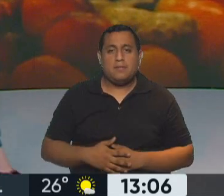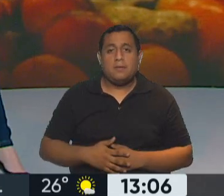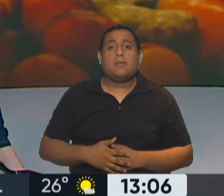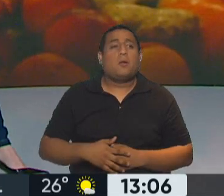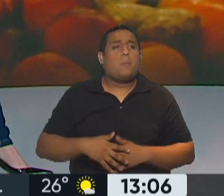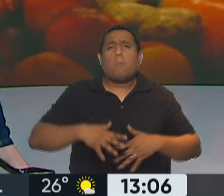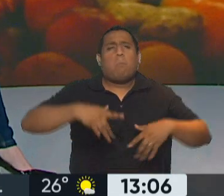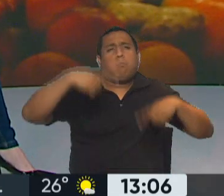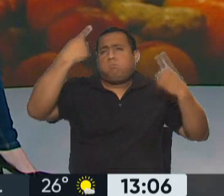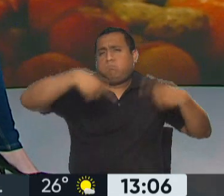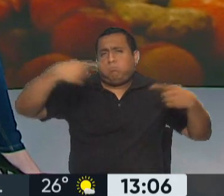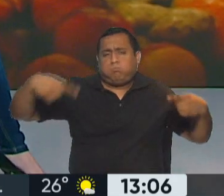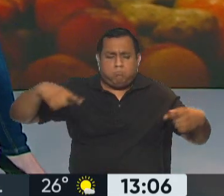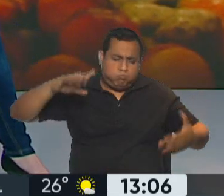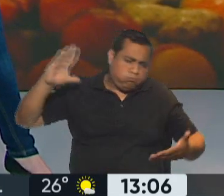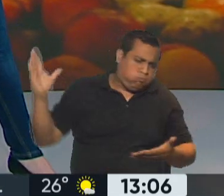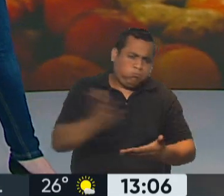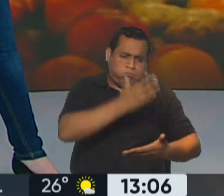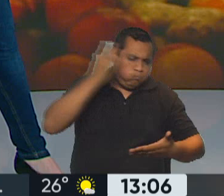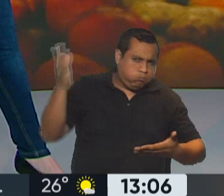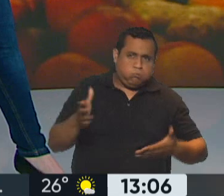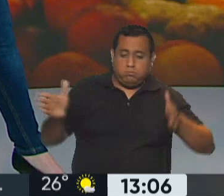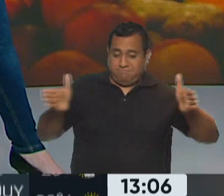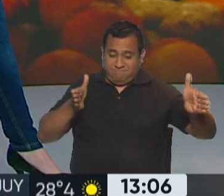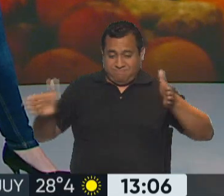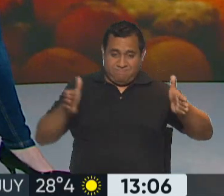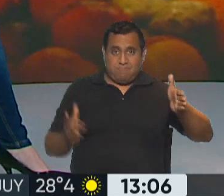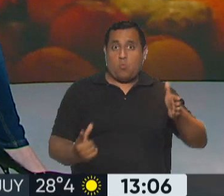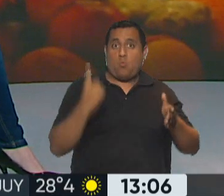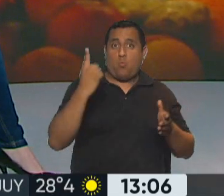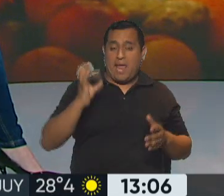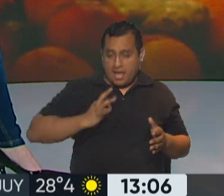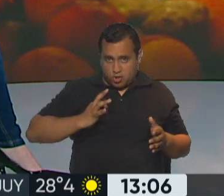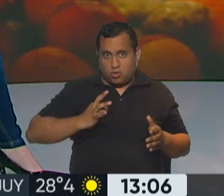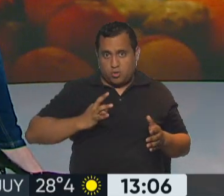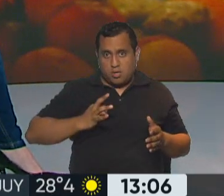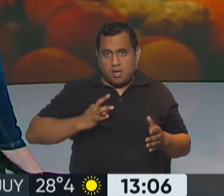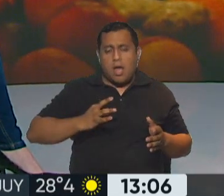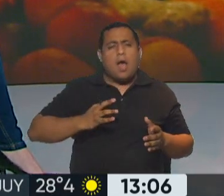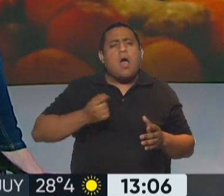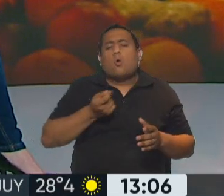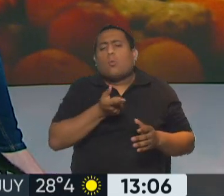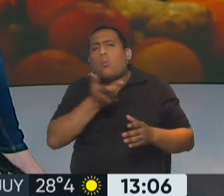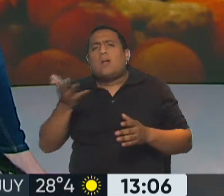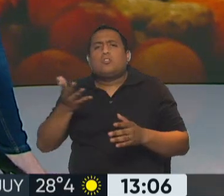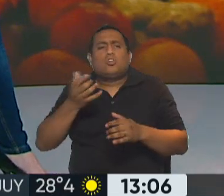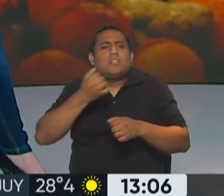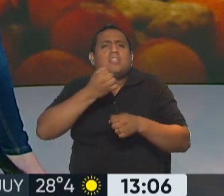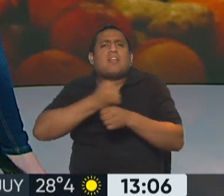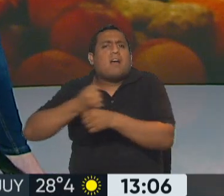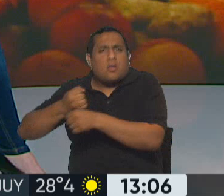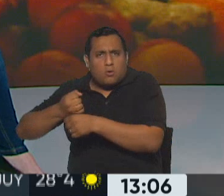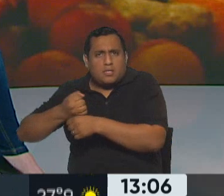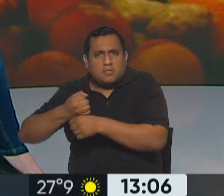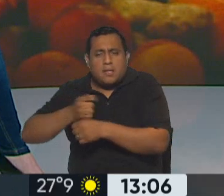de producción de un determinado periodo, de un año, en relación a cuántos trabajadores te cuesta esa